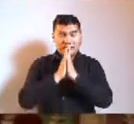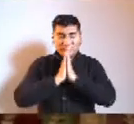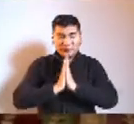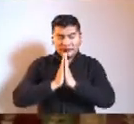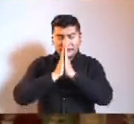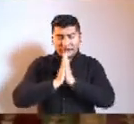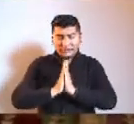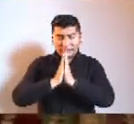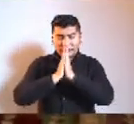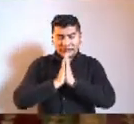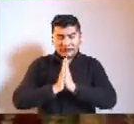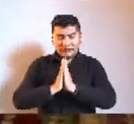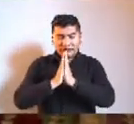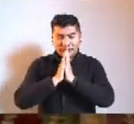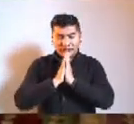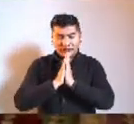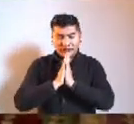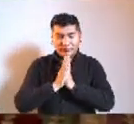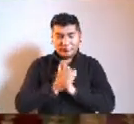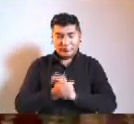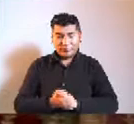Oremos.